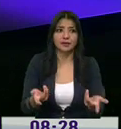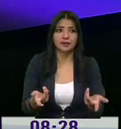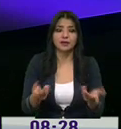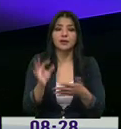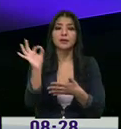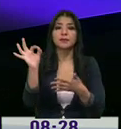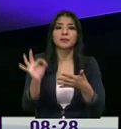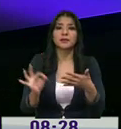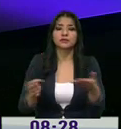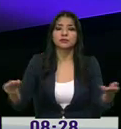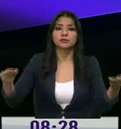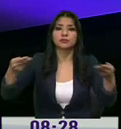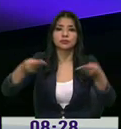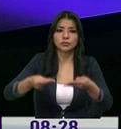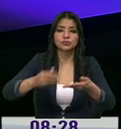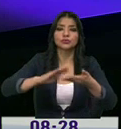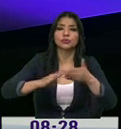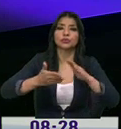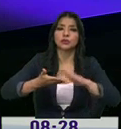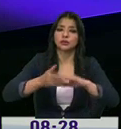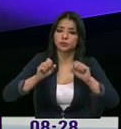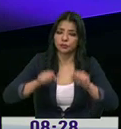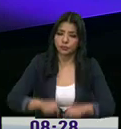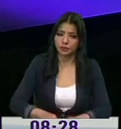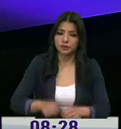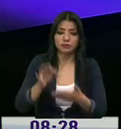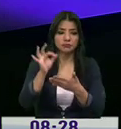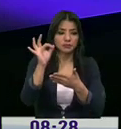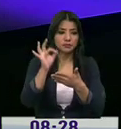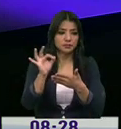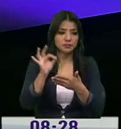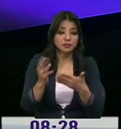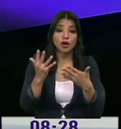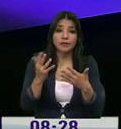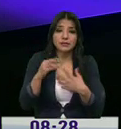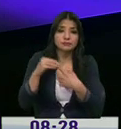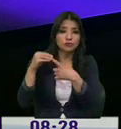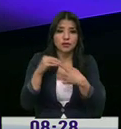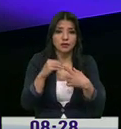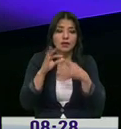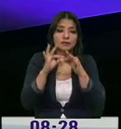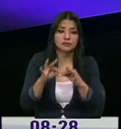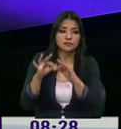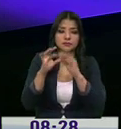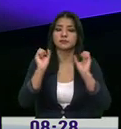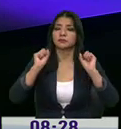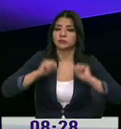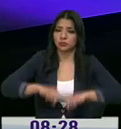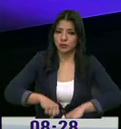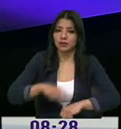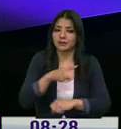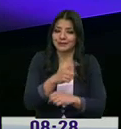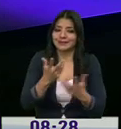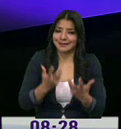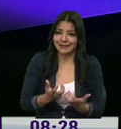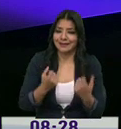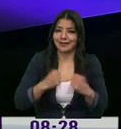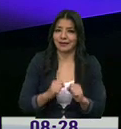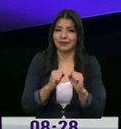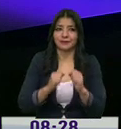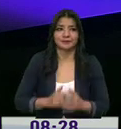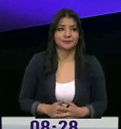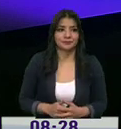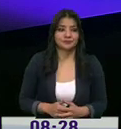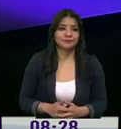presupuestos comunitarios o participativos. De esa manera se logran estas obras que tanto se necesita. Pues yo vuelvo y